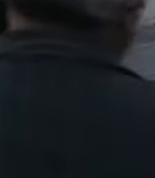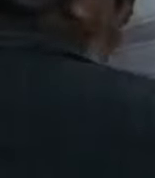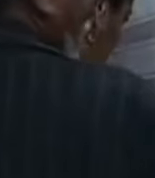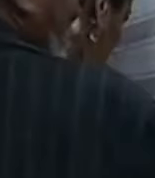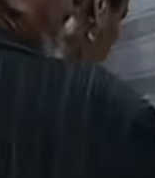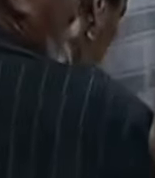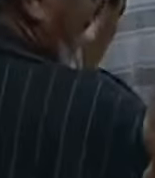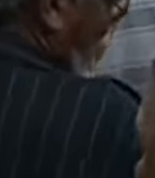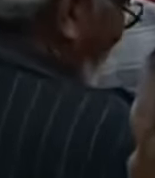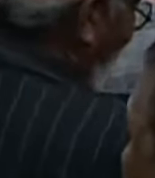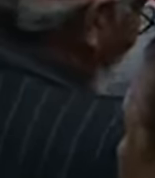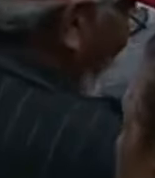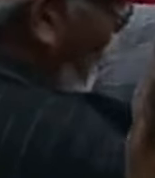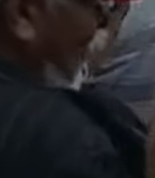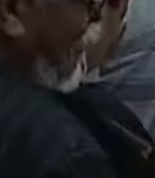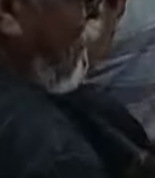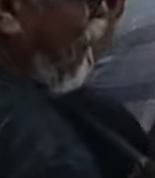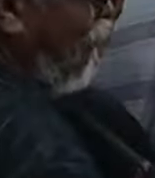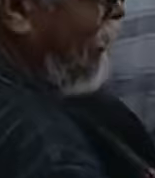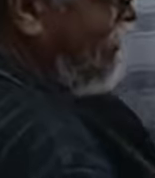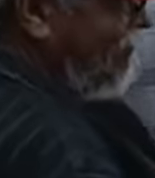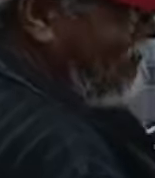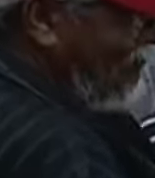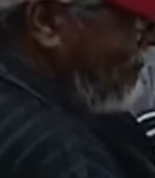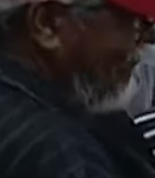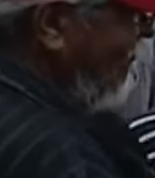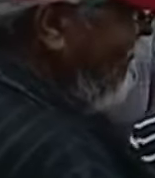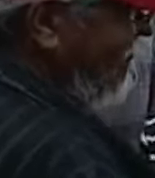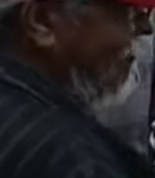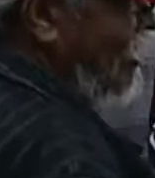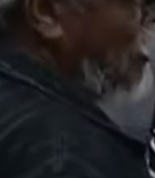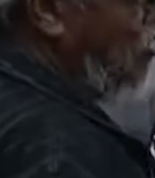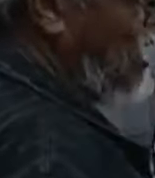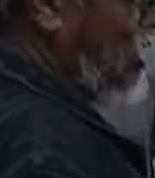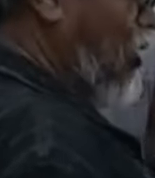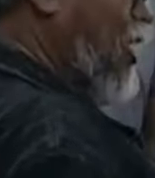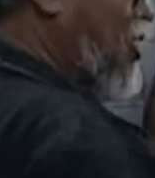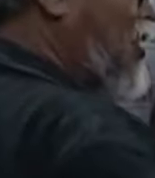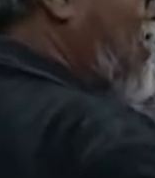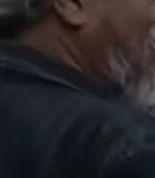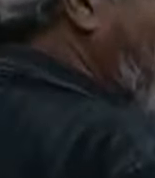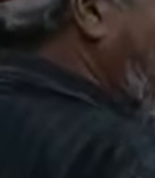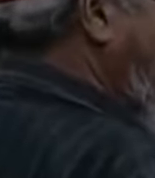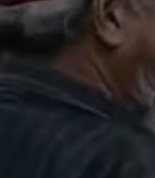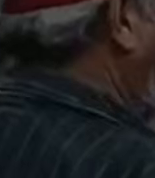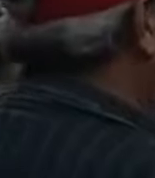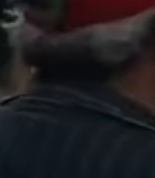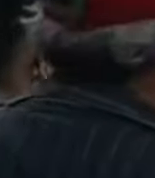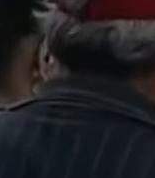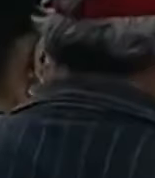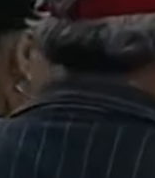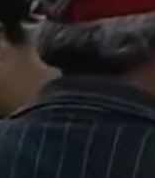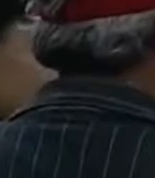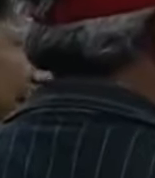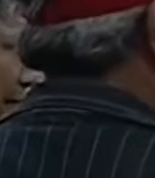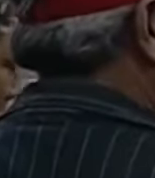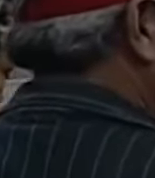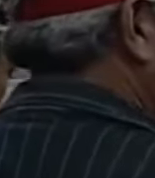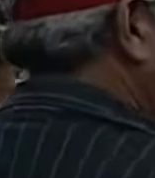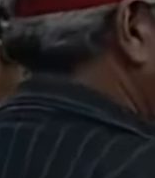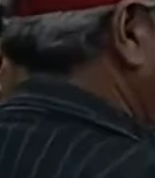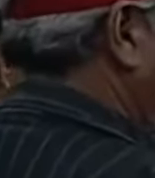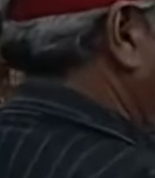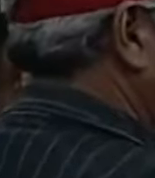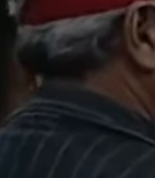el futuro de los próximos años de la Venezuela potencia, cambiemos nosotros. Que nadie piense que soy un cuadro, soy un